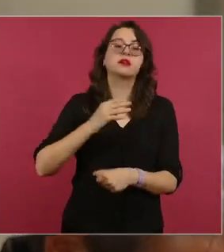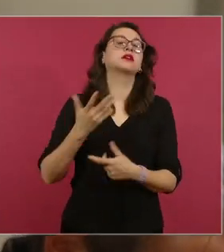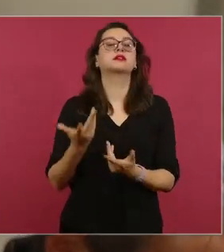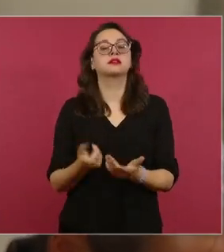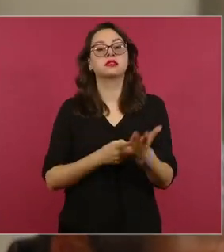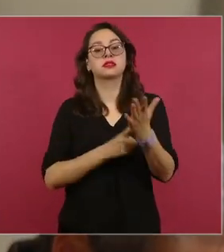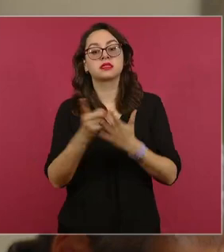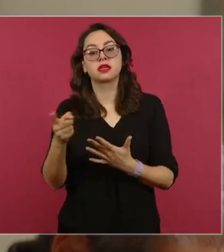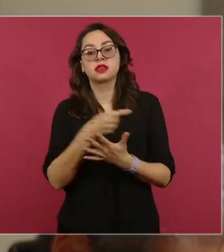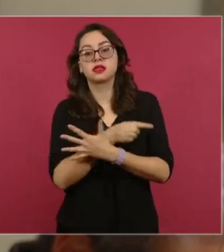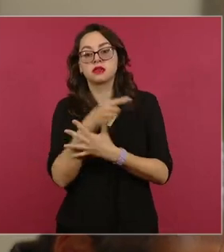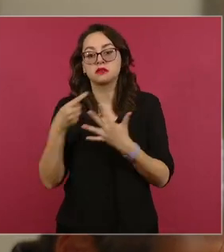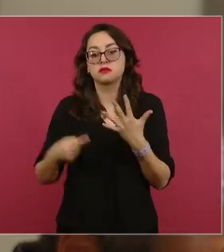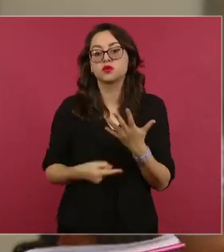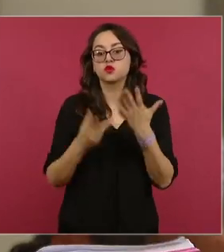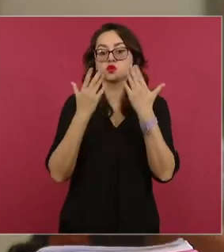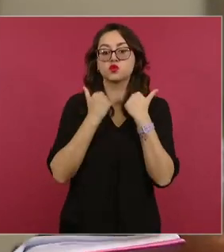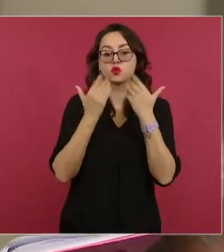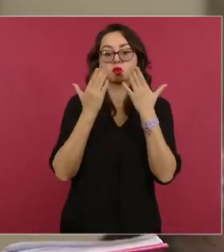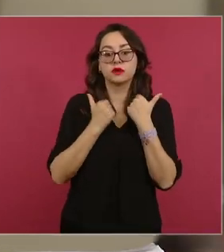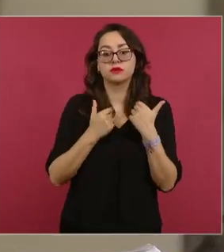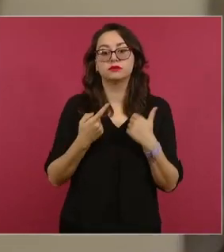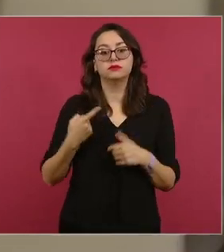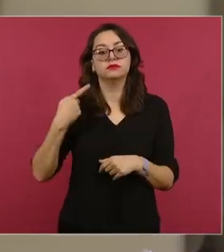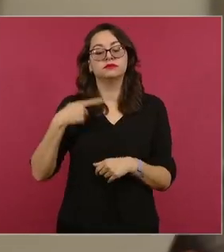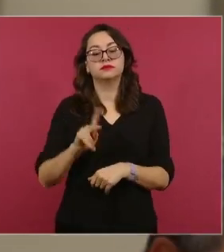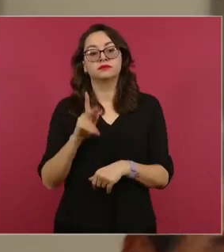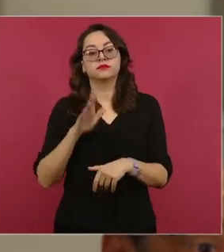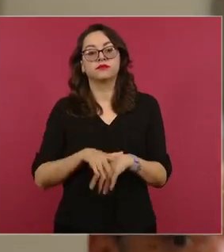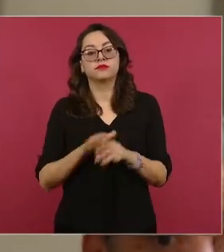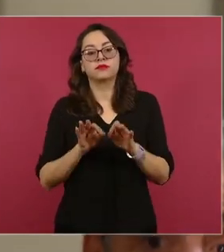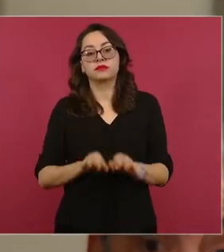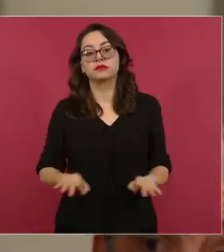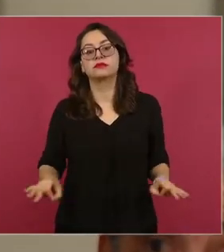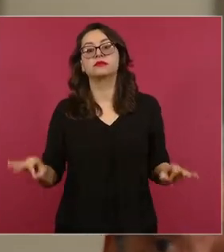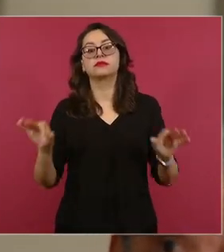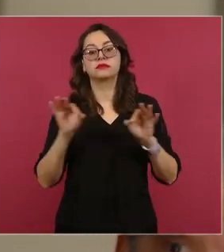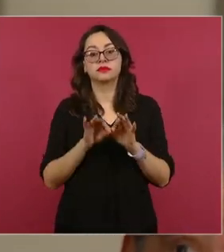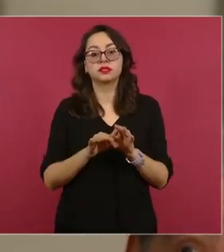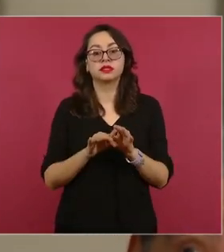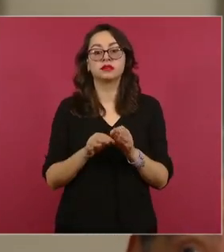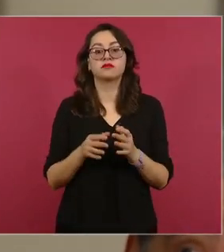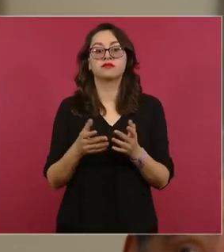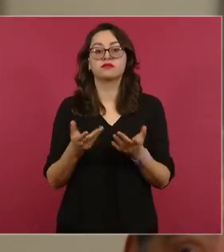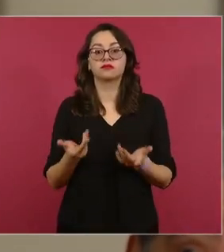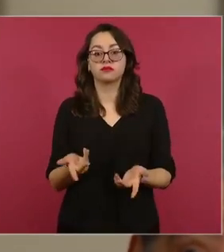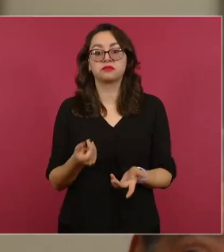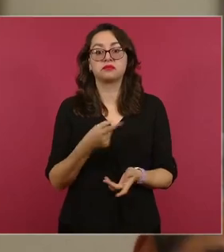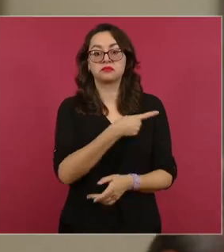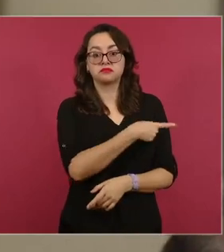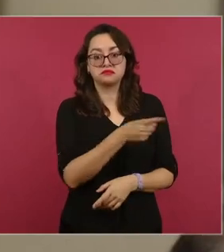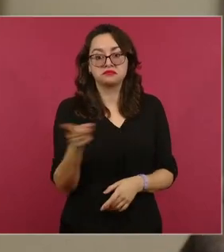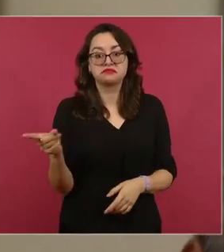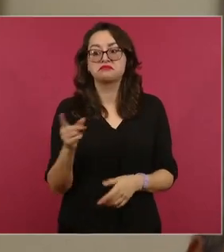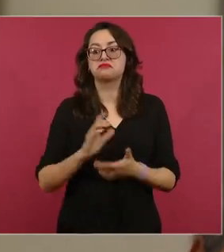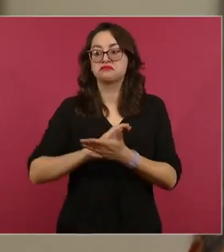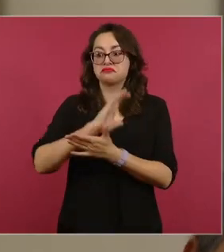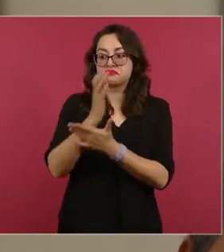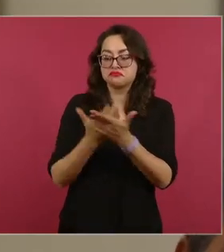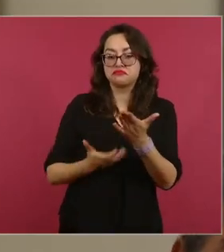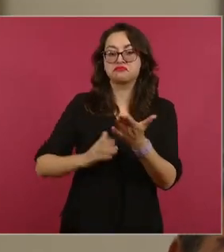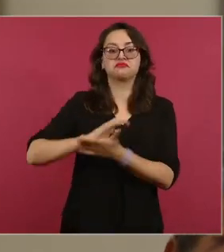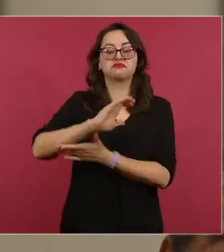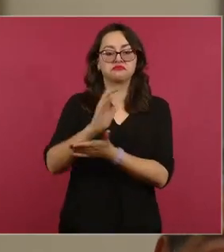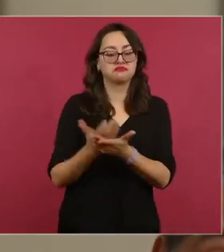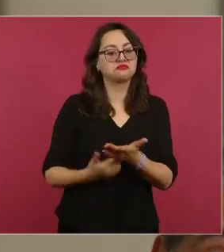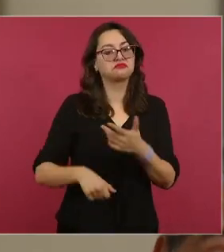prestaciones sociales, pero sobre todo, señor presidente, sabemos que continúan brindando licitaciones a esta persona,